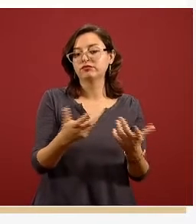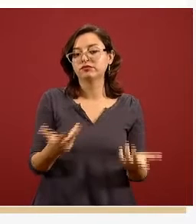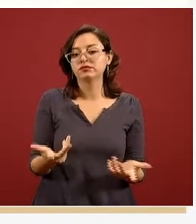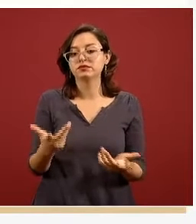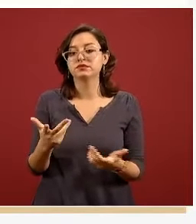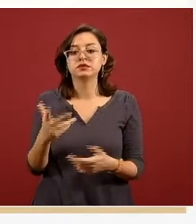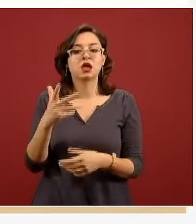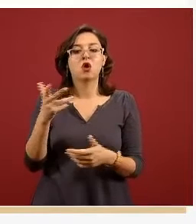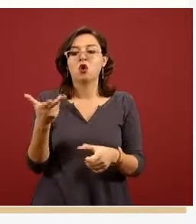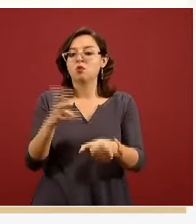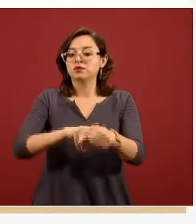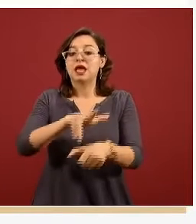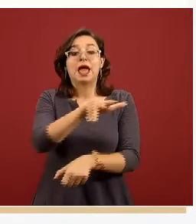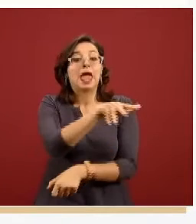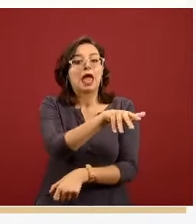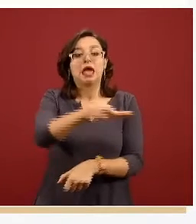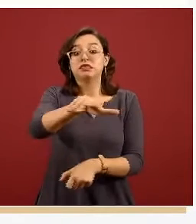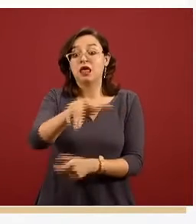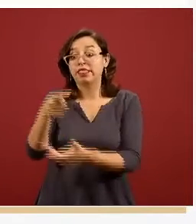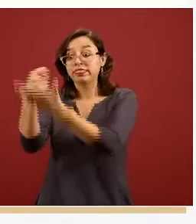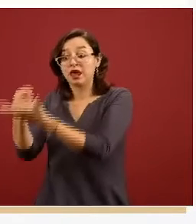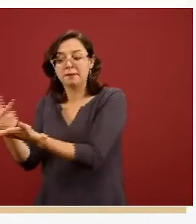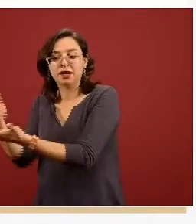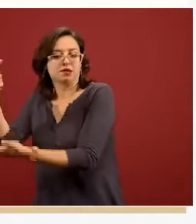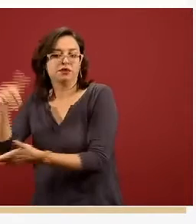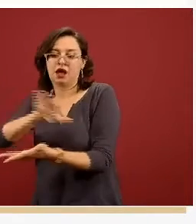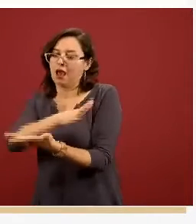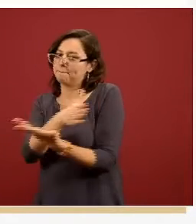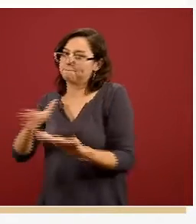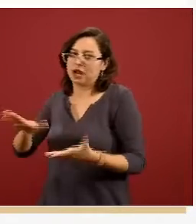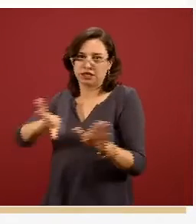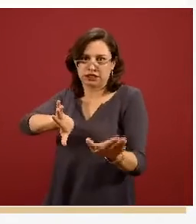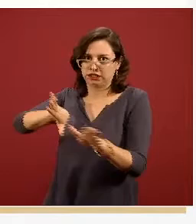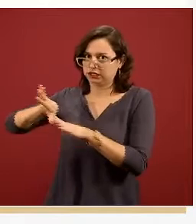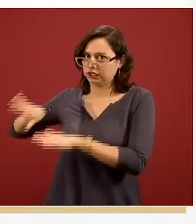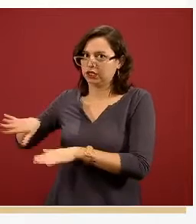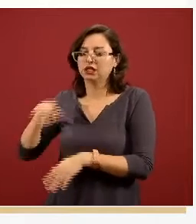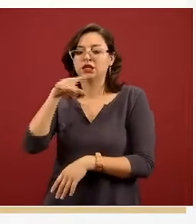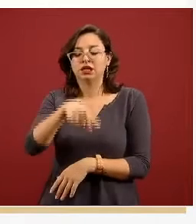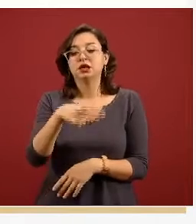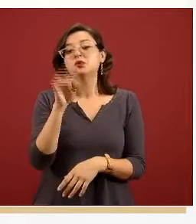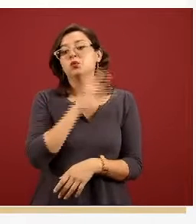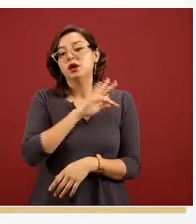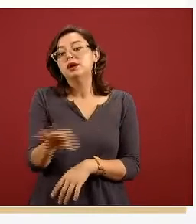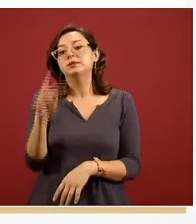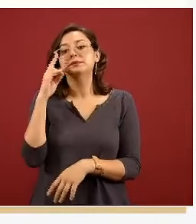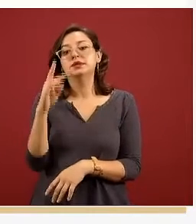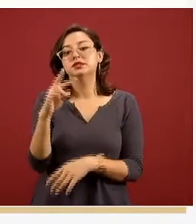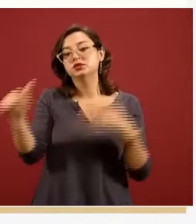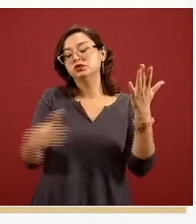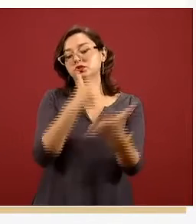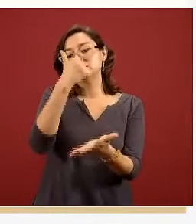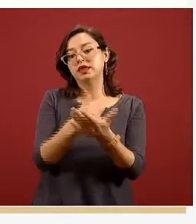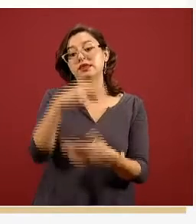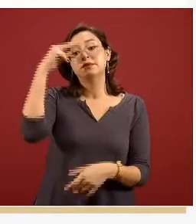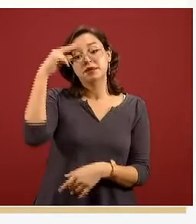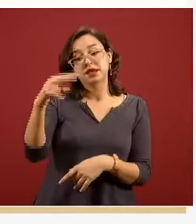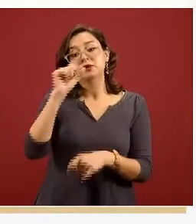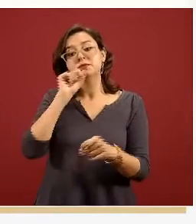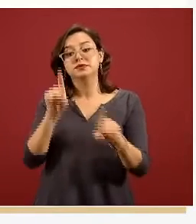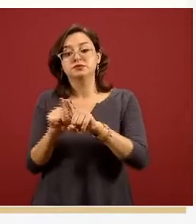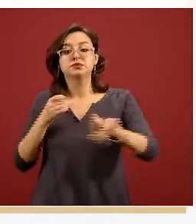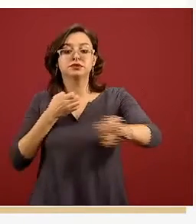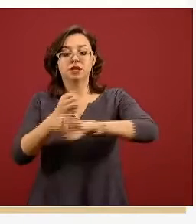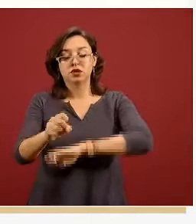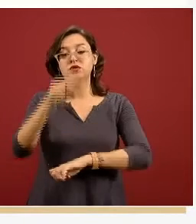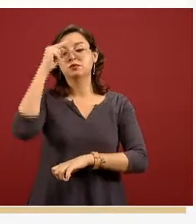cuidados intensivos, es de hospitalización general. Y por ejemplo vemos cómo resalta la Ciudad de México y precisamente el Estado de México,